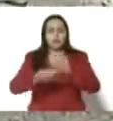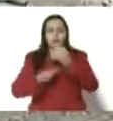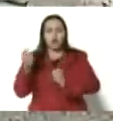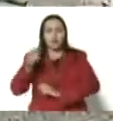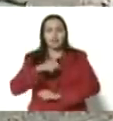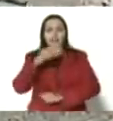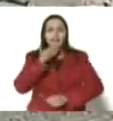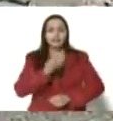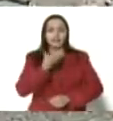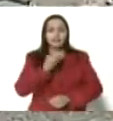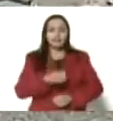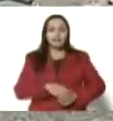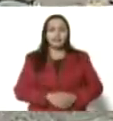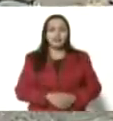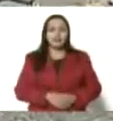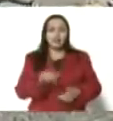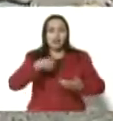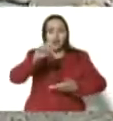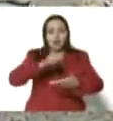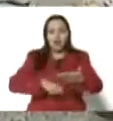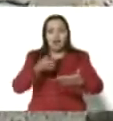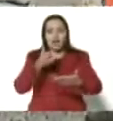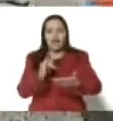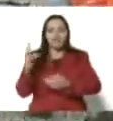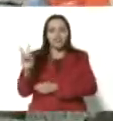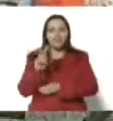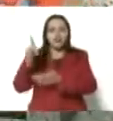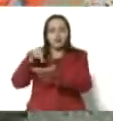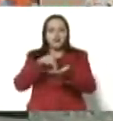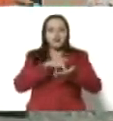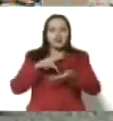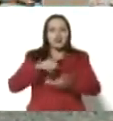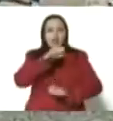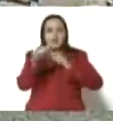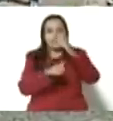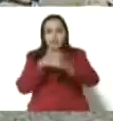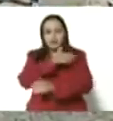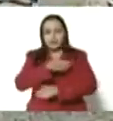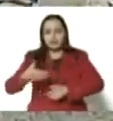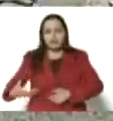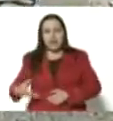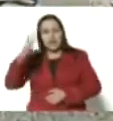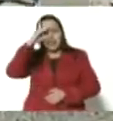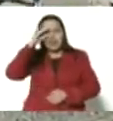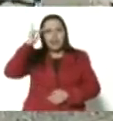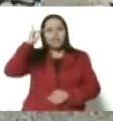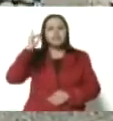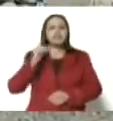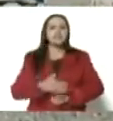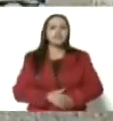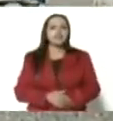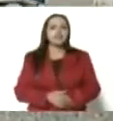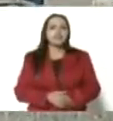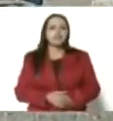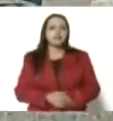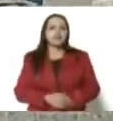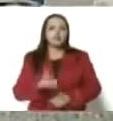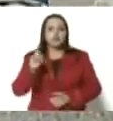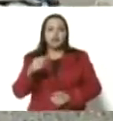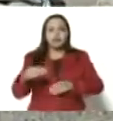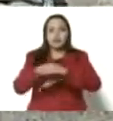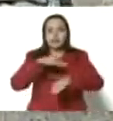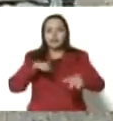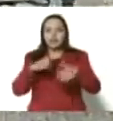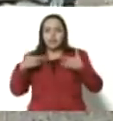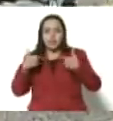de diciembre la firma de este contrato, donde por Venezuela participó la vicepresidenta ejecutiva de la República, Delcy Rodríguez, y el ministro de la